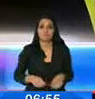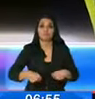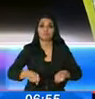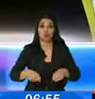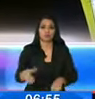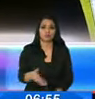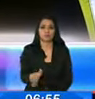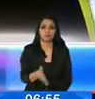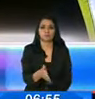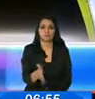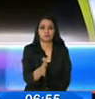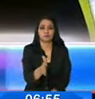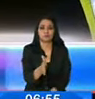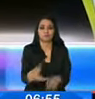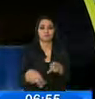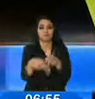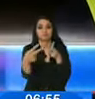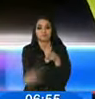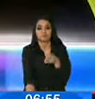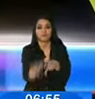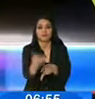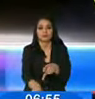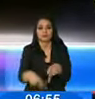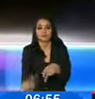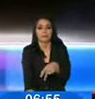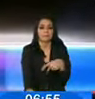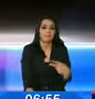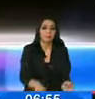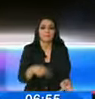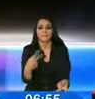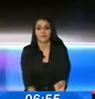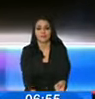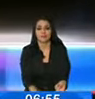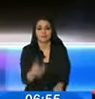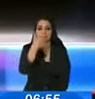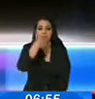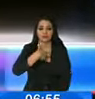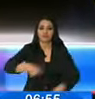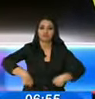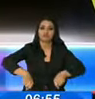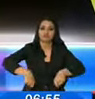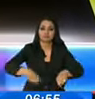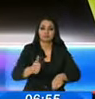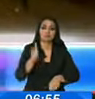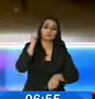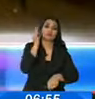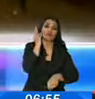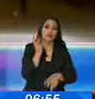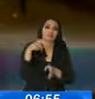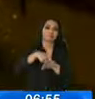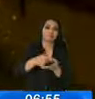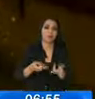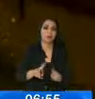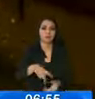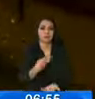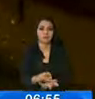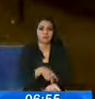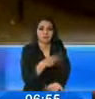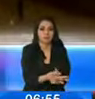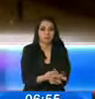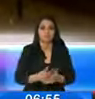pista, la atropelló al señor, cayeron el conductor y la acompañante. Producto de este accidente